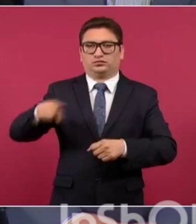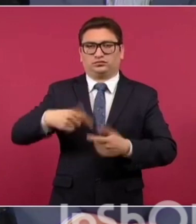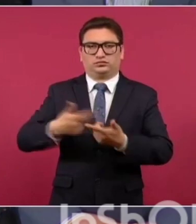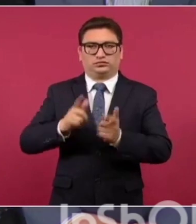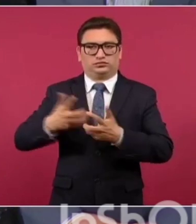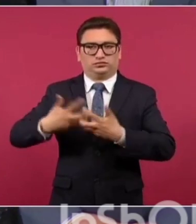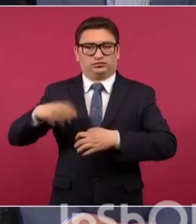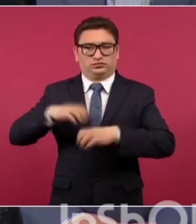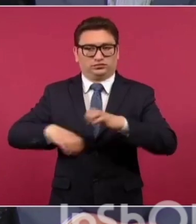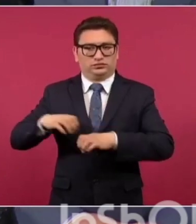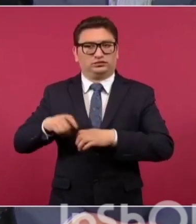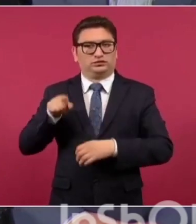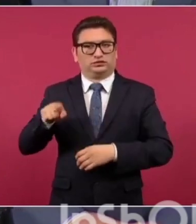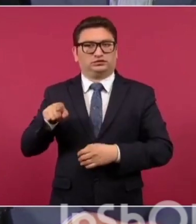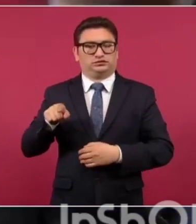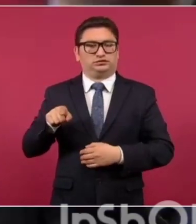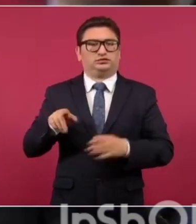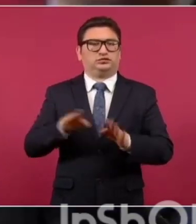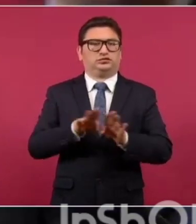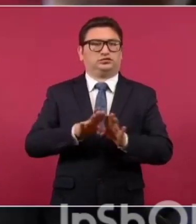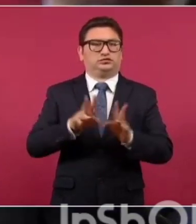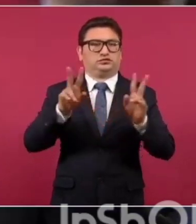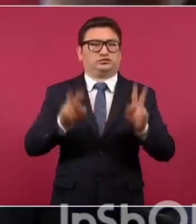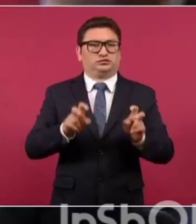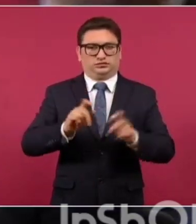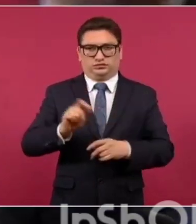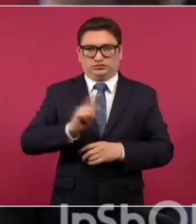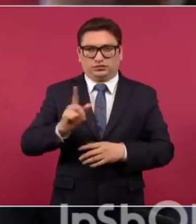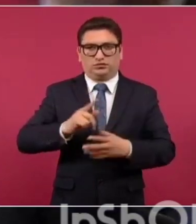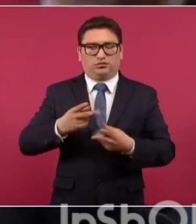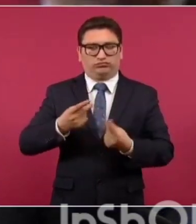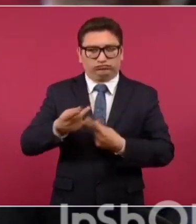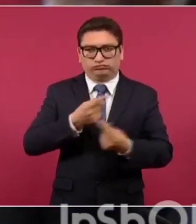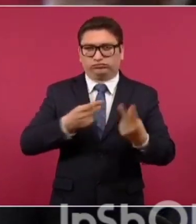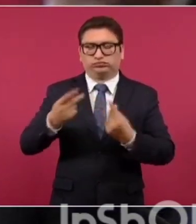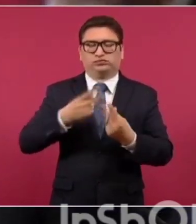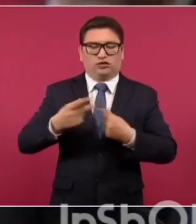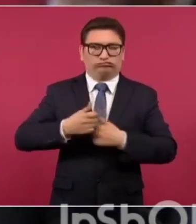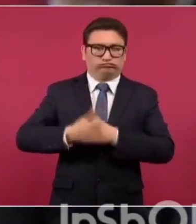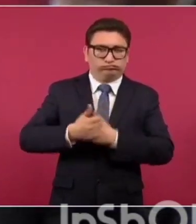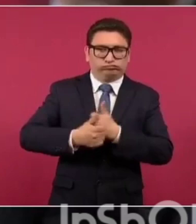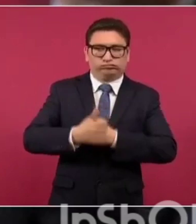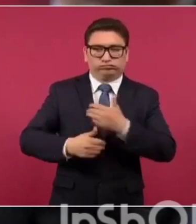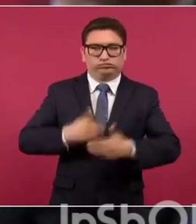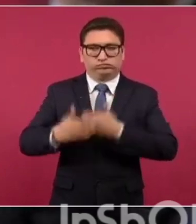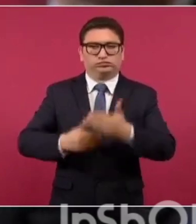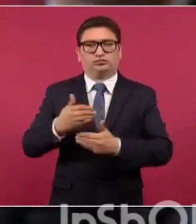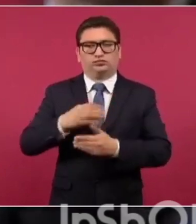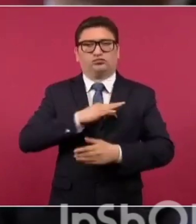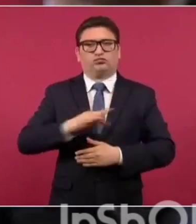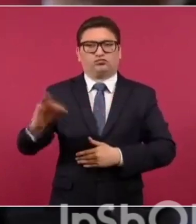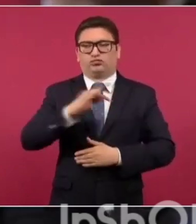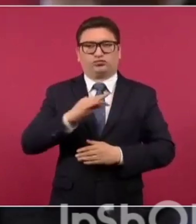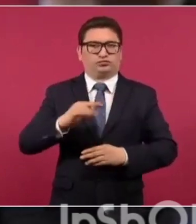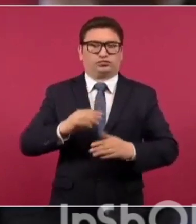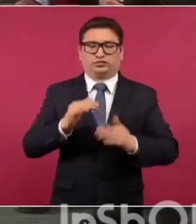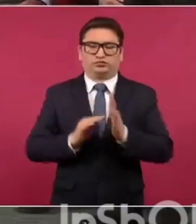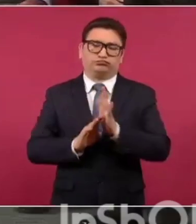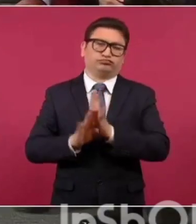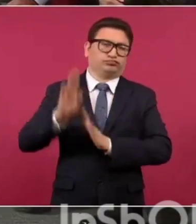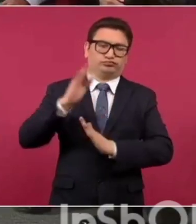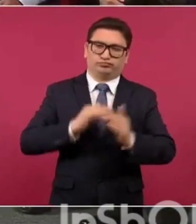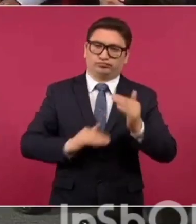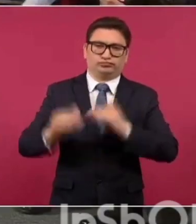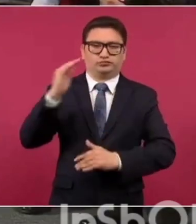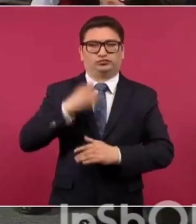empresarial con temas de productividad, competitividad, podemos seguir avanzando. Sé que significa